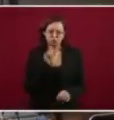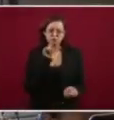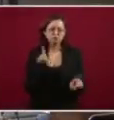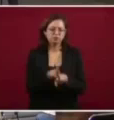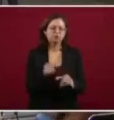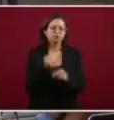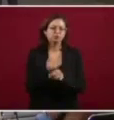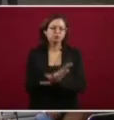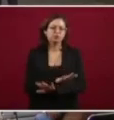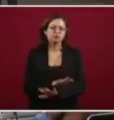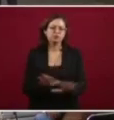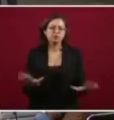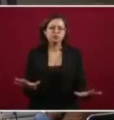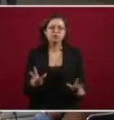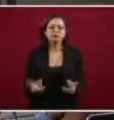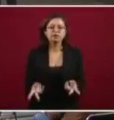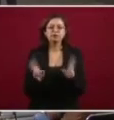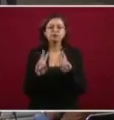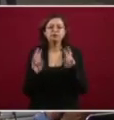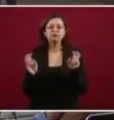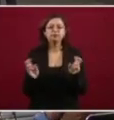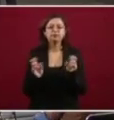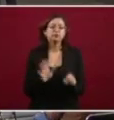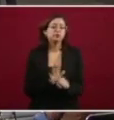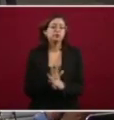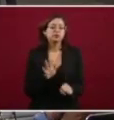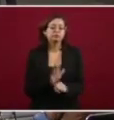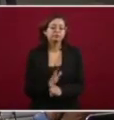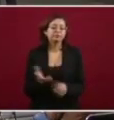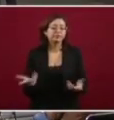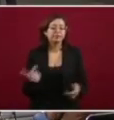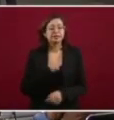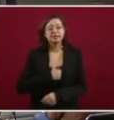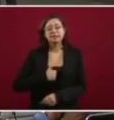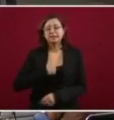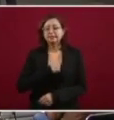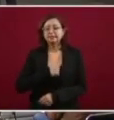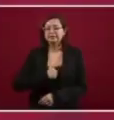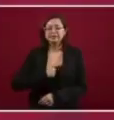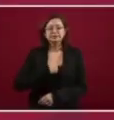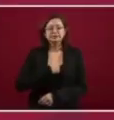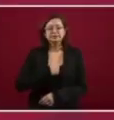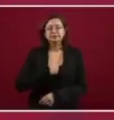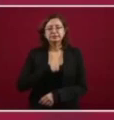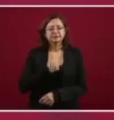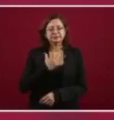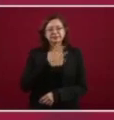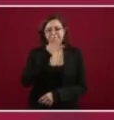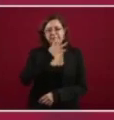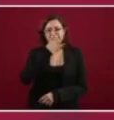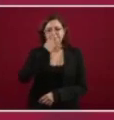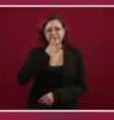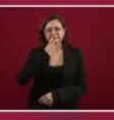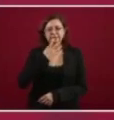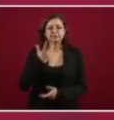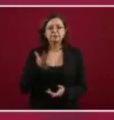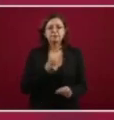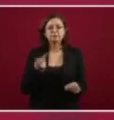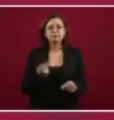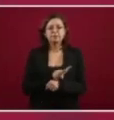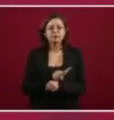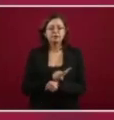a tratar el tema lamentable de la